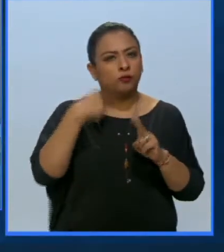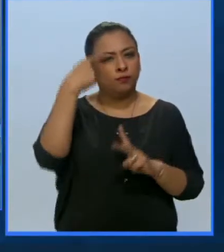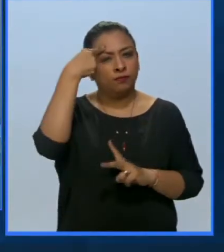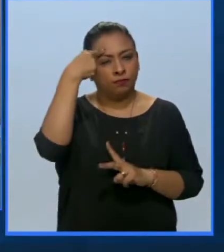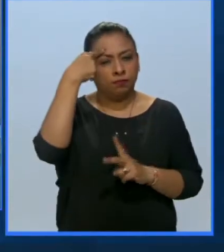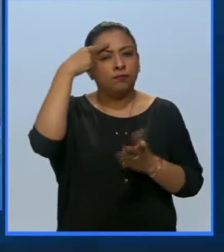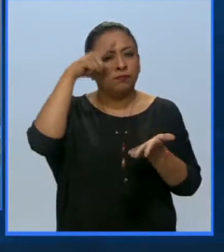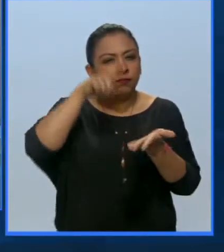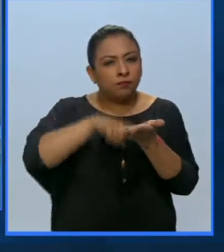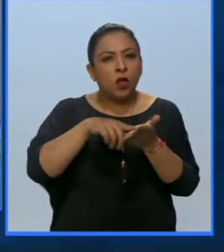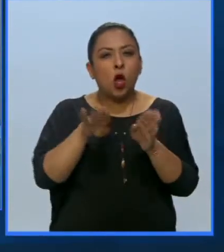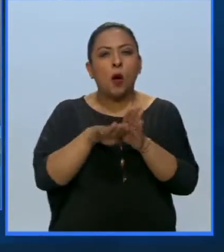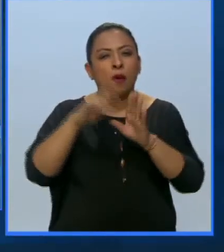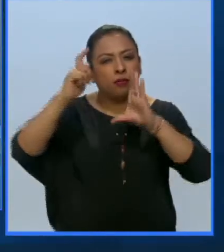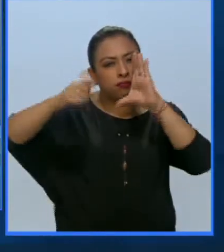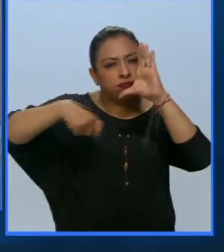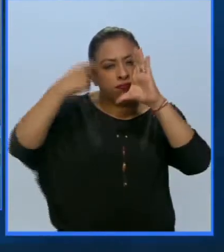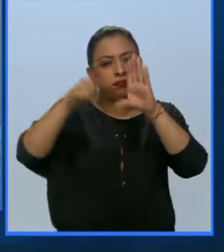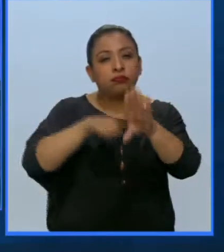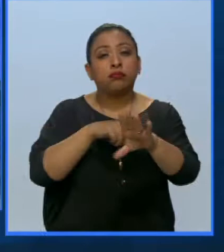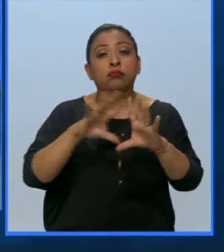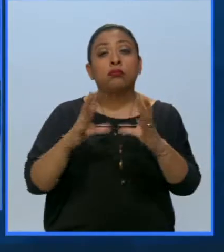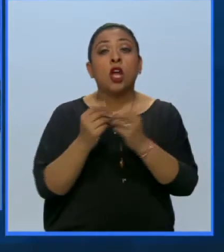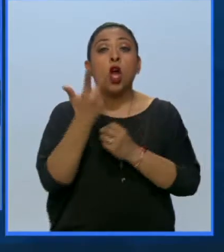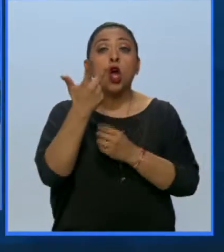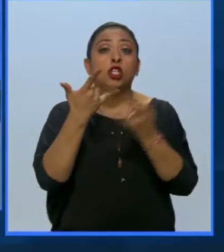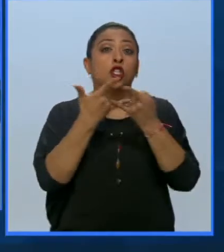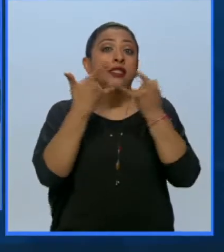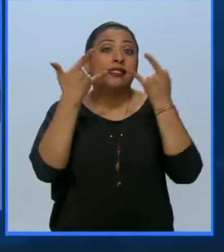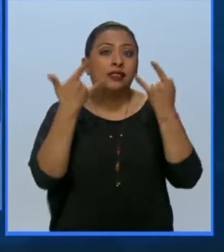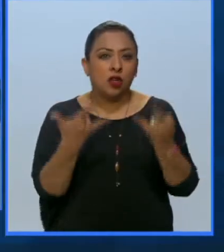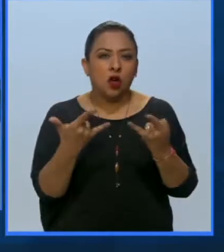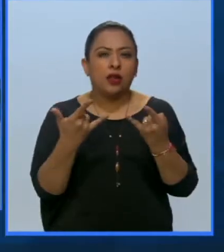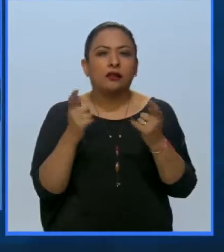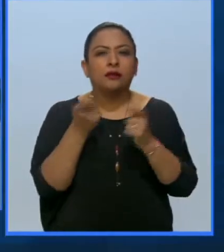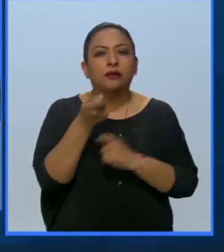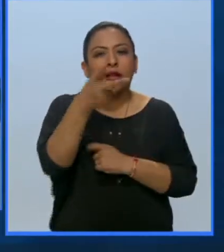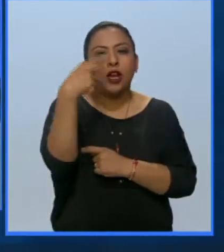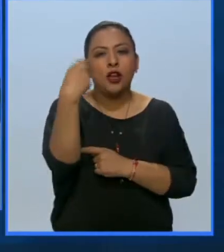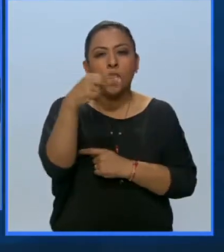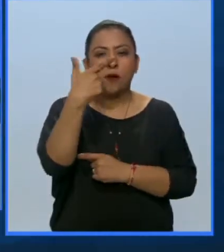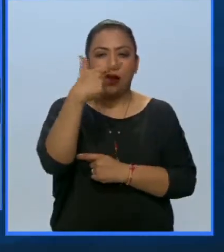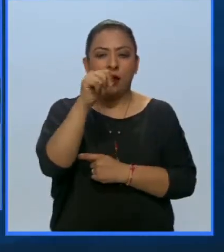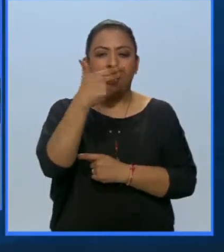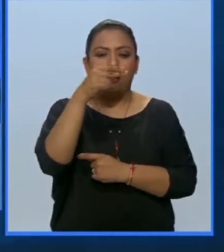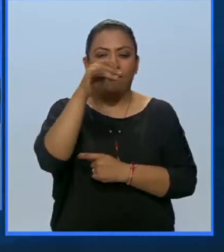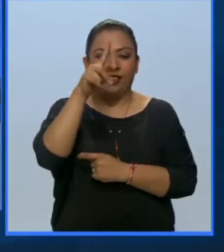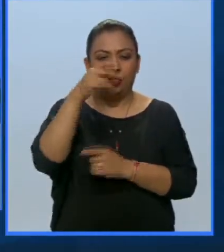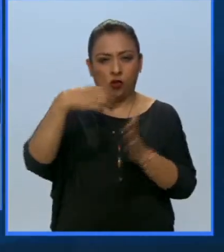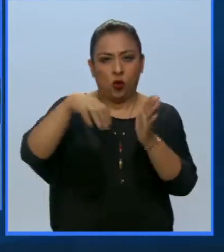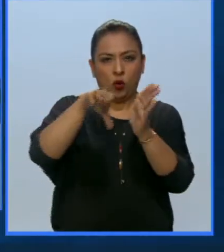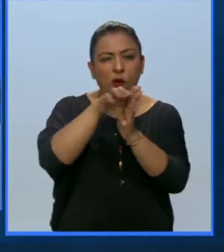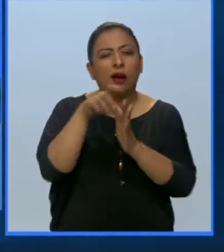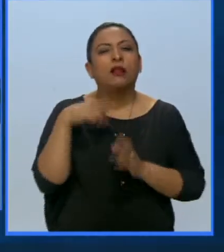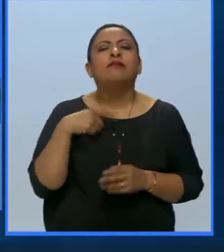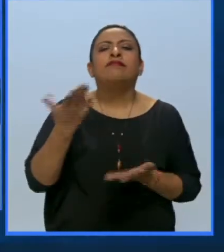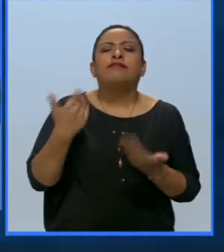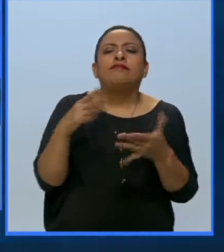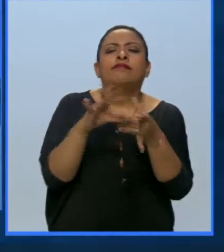maestras de este largometraje compuesto por 8 historias que se llama La Habitación. Eder, cuéntanos primero las complicaciones